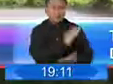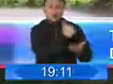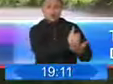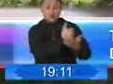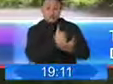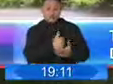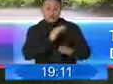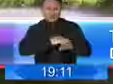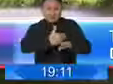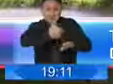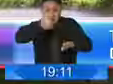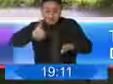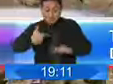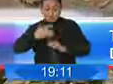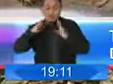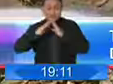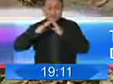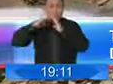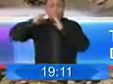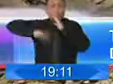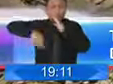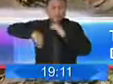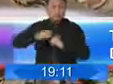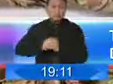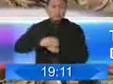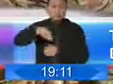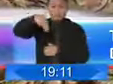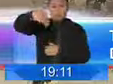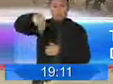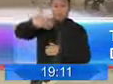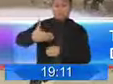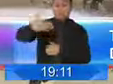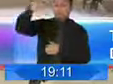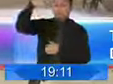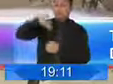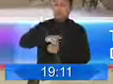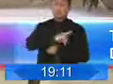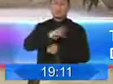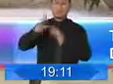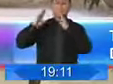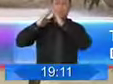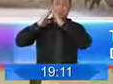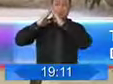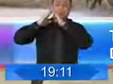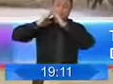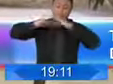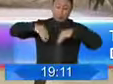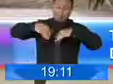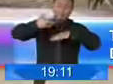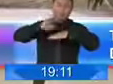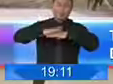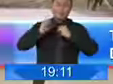sufrir un incidente en su hogar. Y es que la noche del pasado miércoles, el techo de su vivienda colapsó debido a las intensas lluvias.